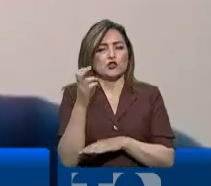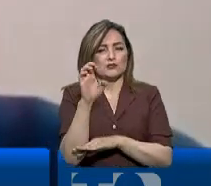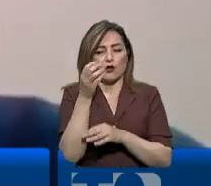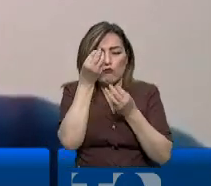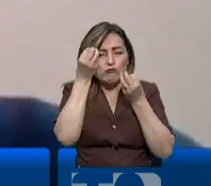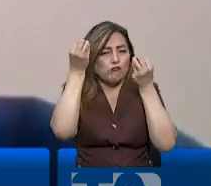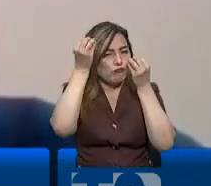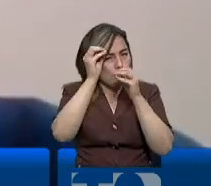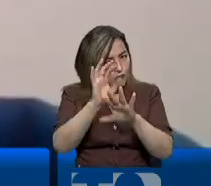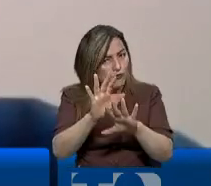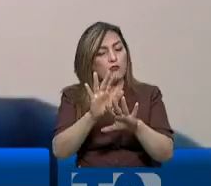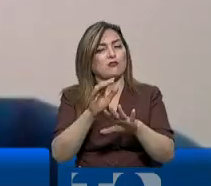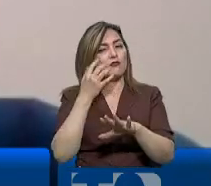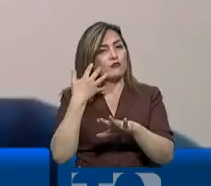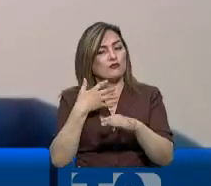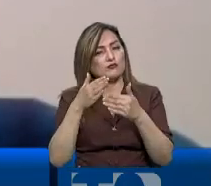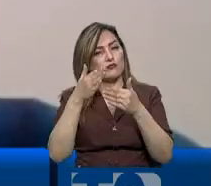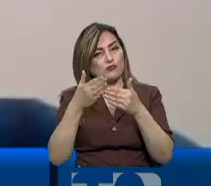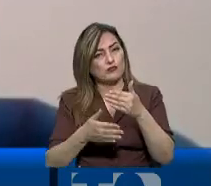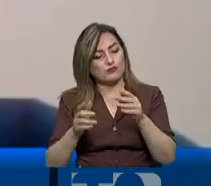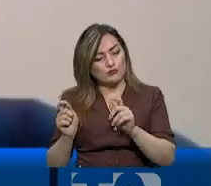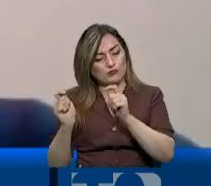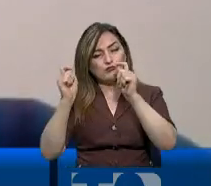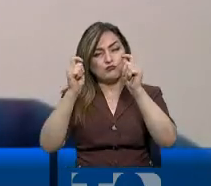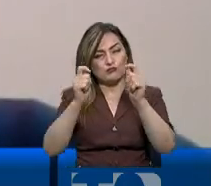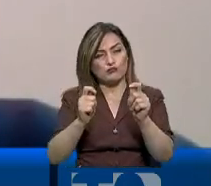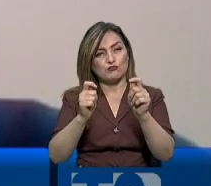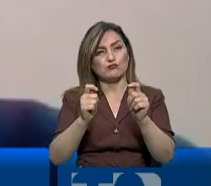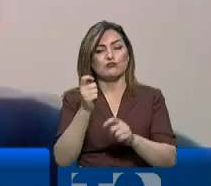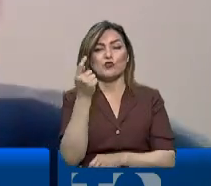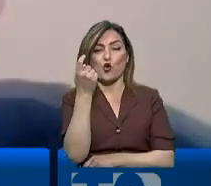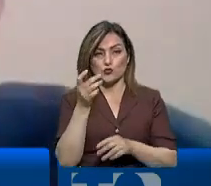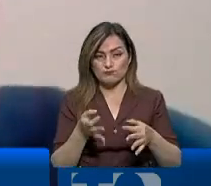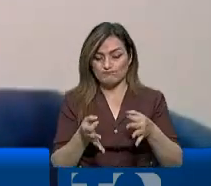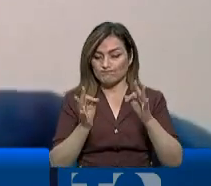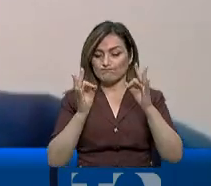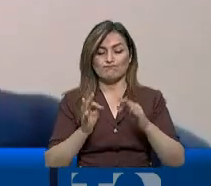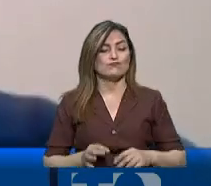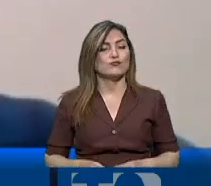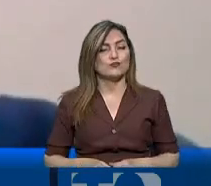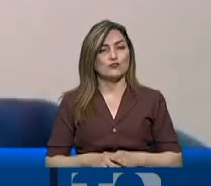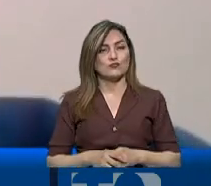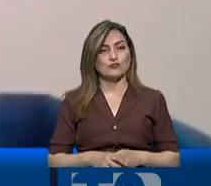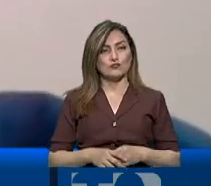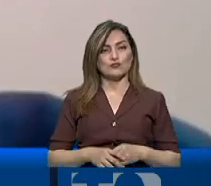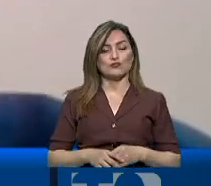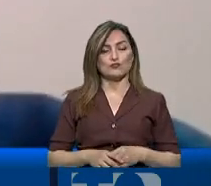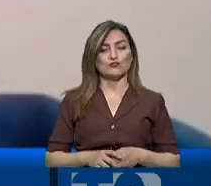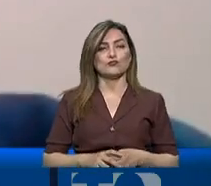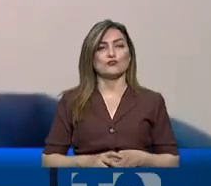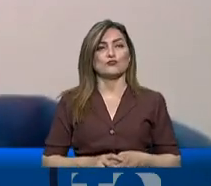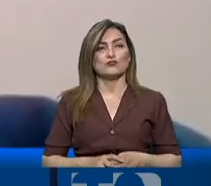enero tenemos fecha límite para entregar este informe, el 11 de febrero, para que este informe pueda